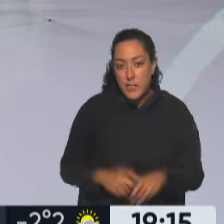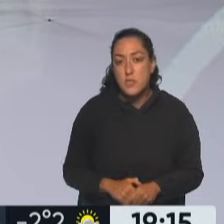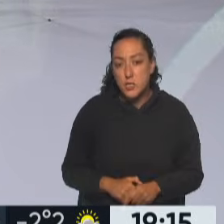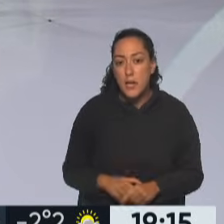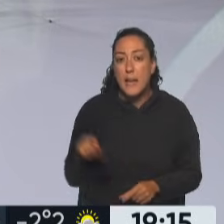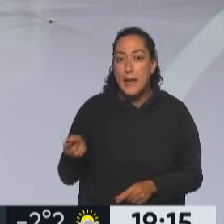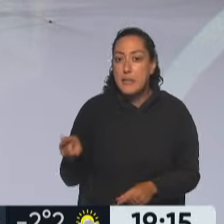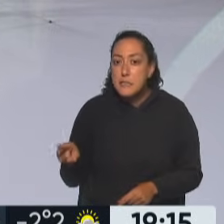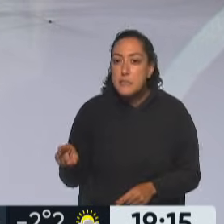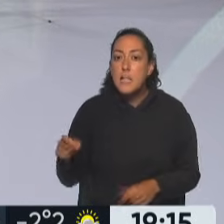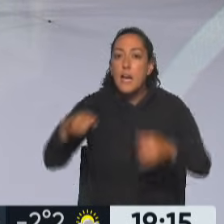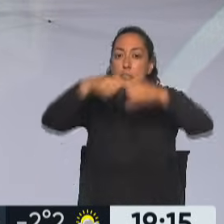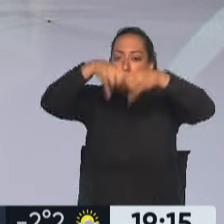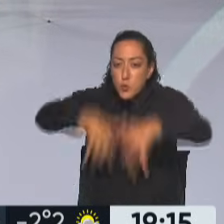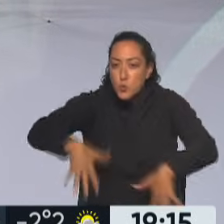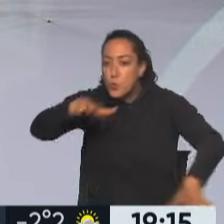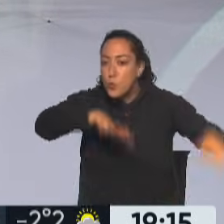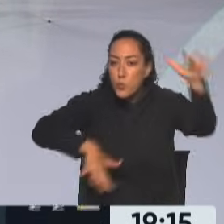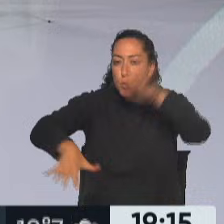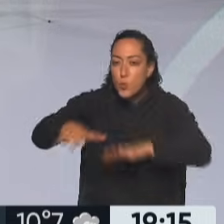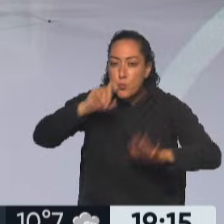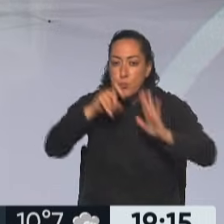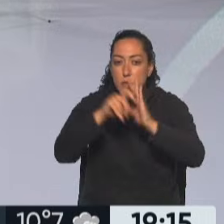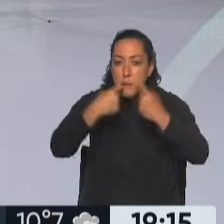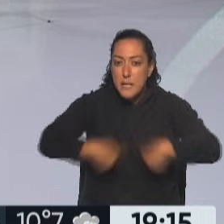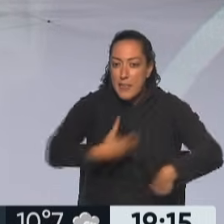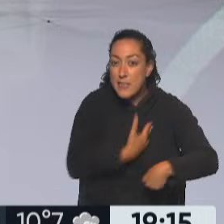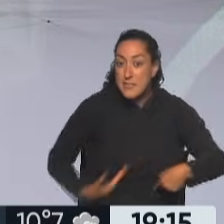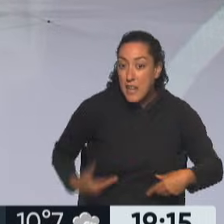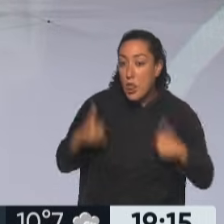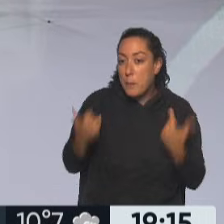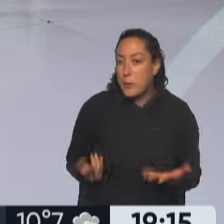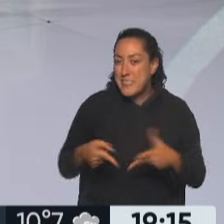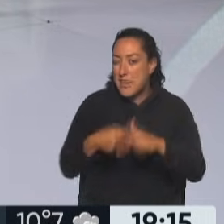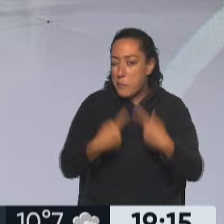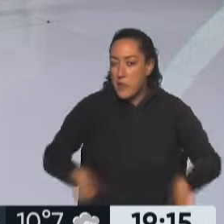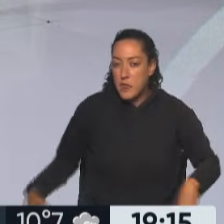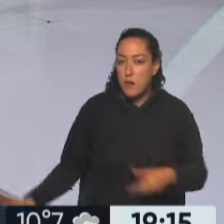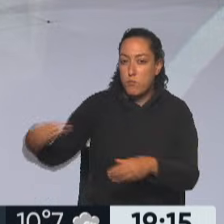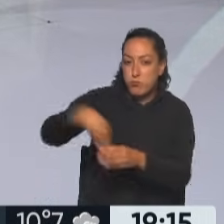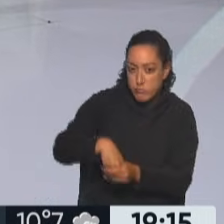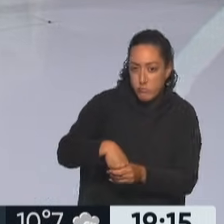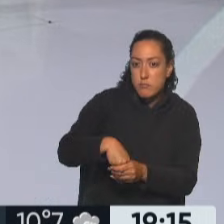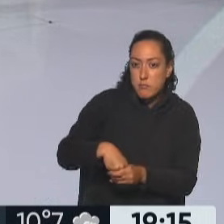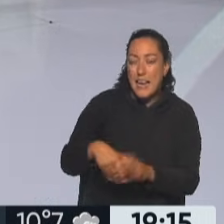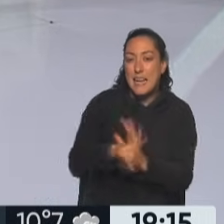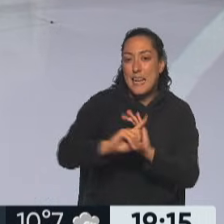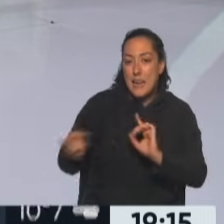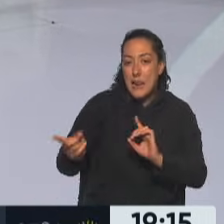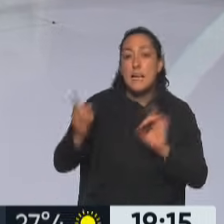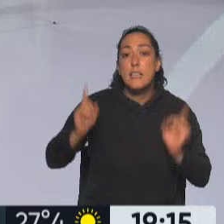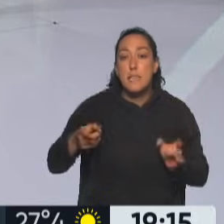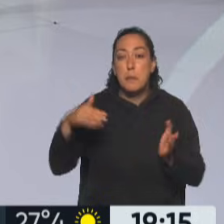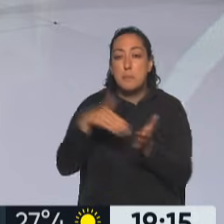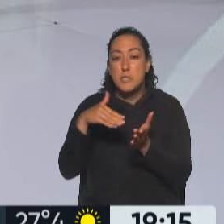ser partícipe en la estructura criminal que utilizaba recursos del Estado para actividades ilícitas. También de sobornos millonarios